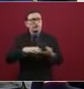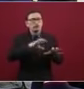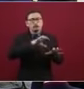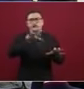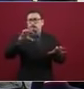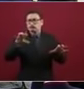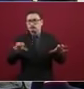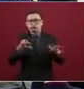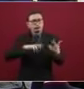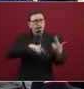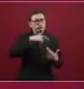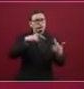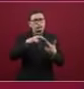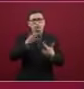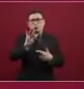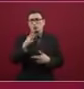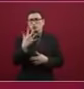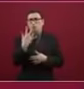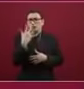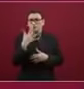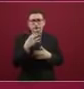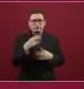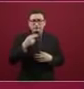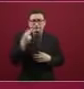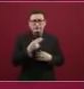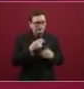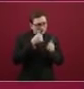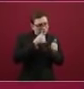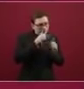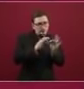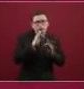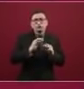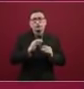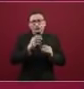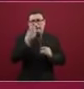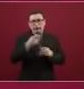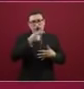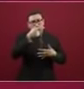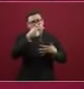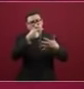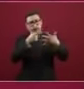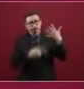45 regiones prioritarias y las iremos atendiendo en ese orden,